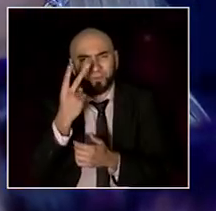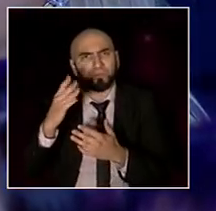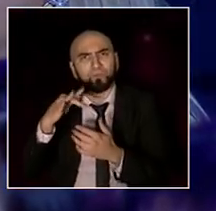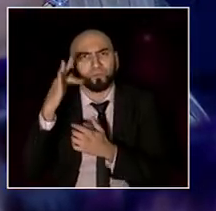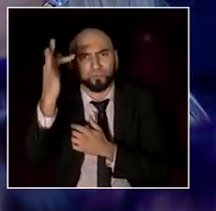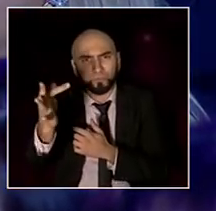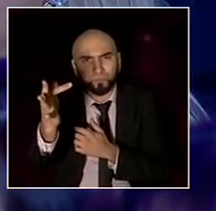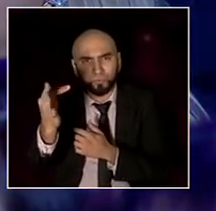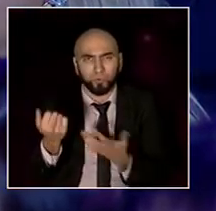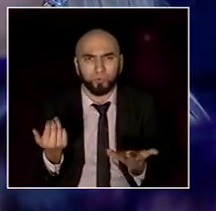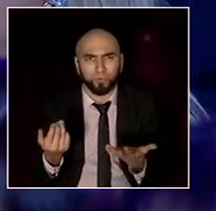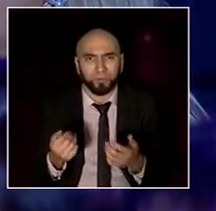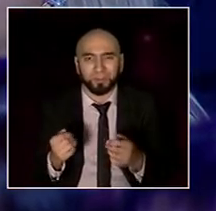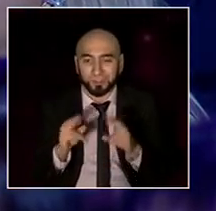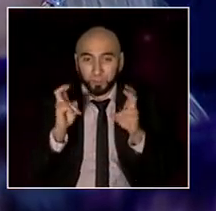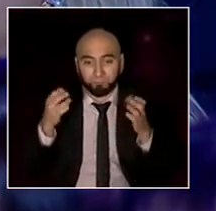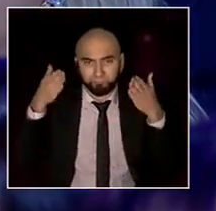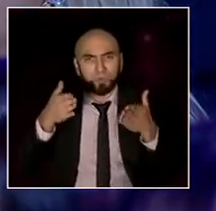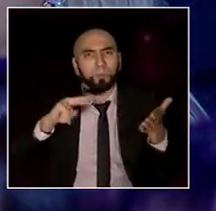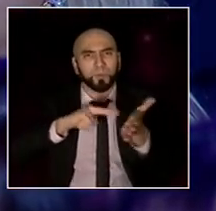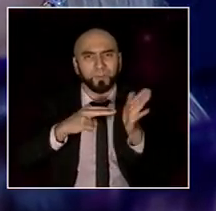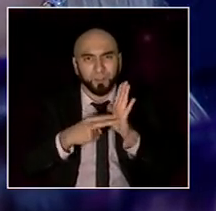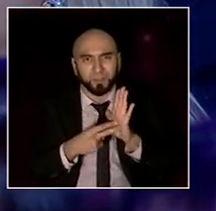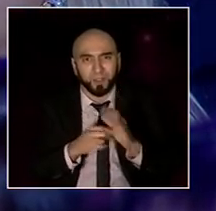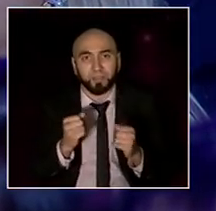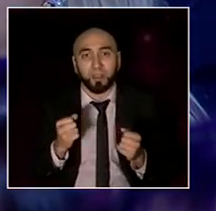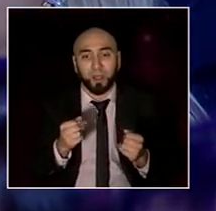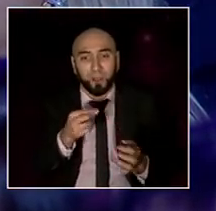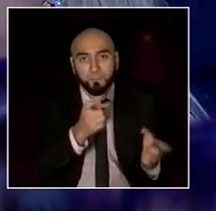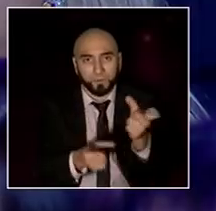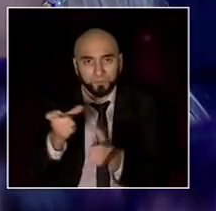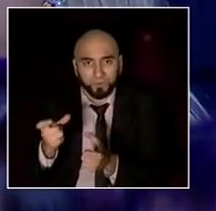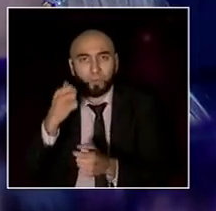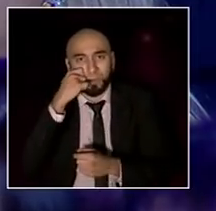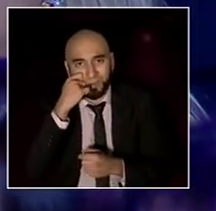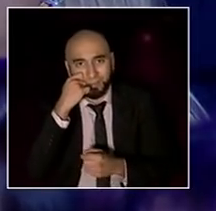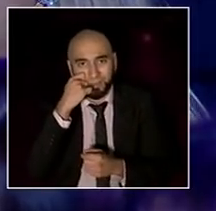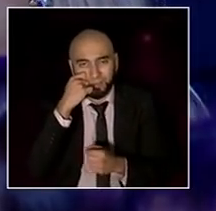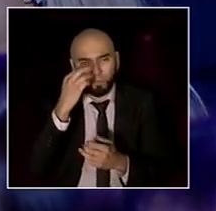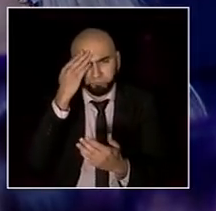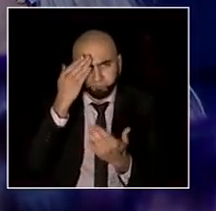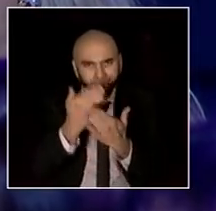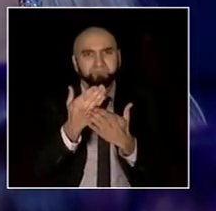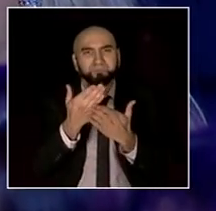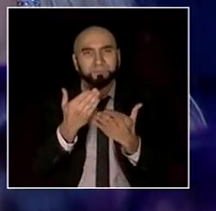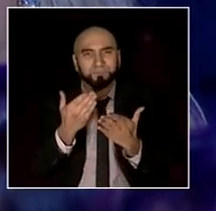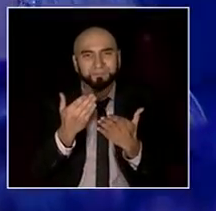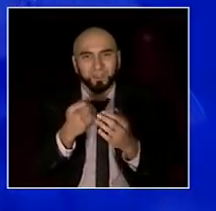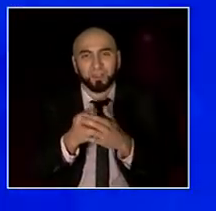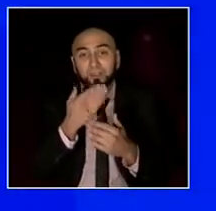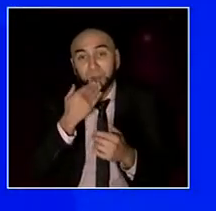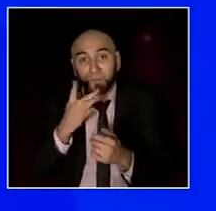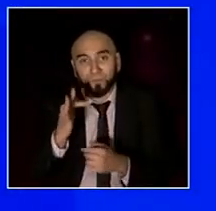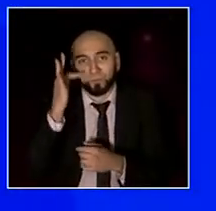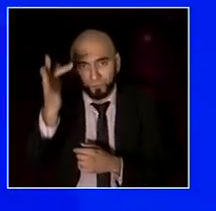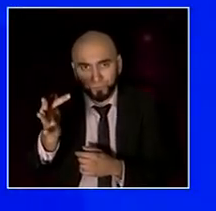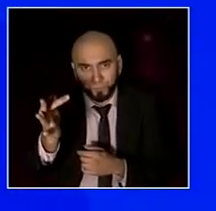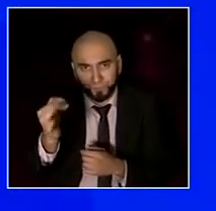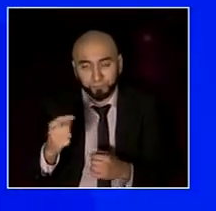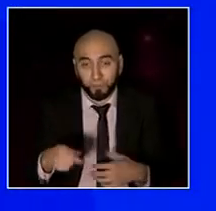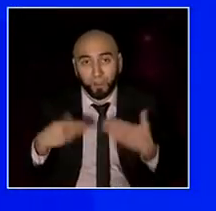problemáticas que la humanidad está enfrentando o enfrentará en el futuro próximo. La actual